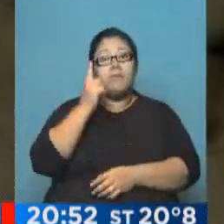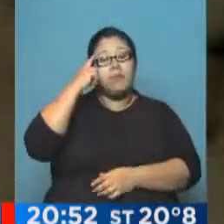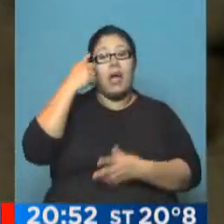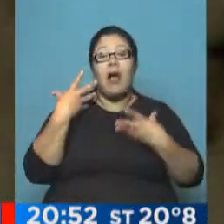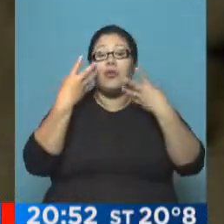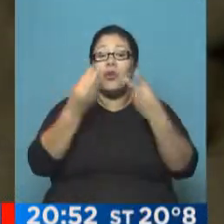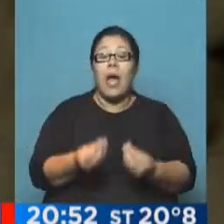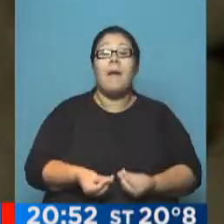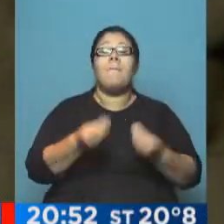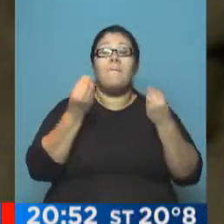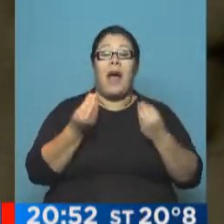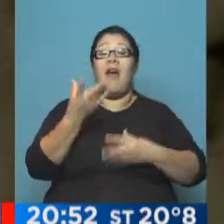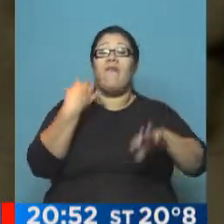prevenir la mente legal de contenidos también